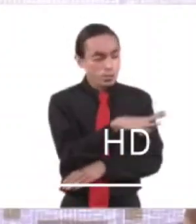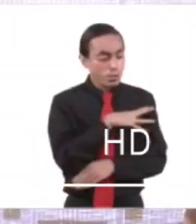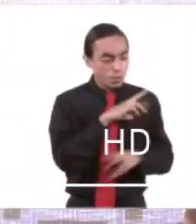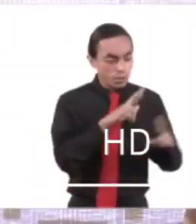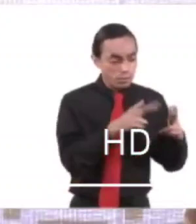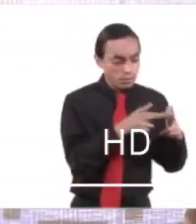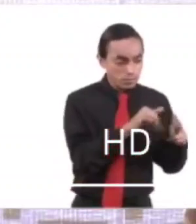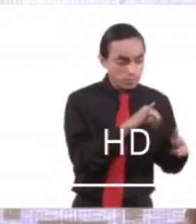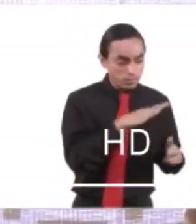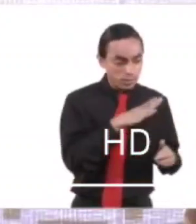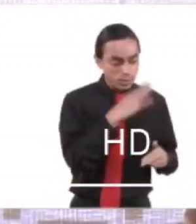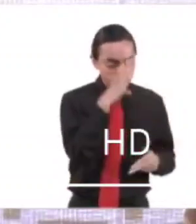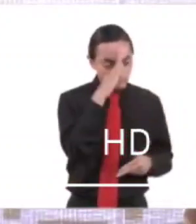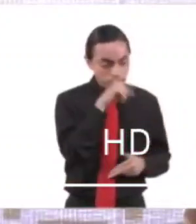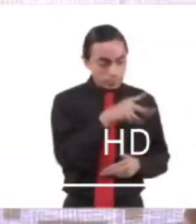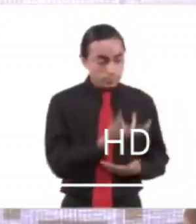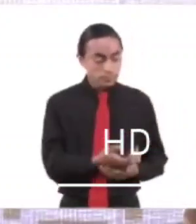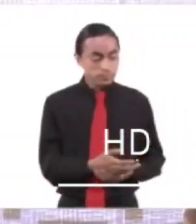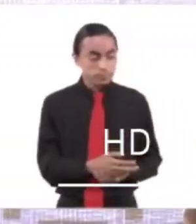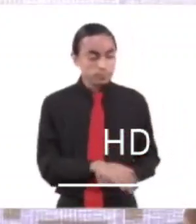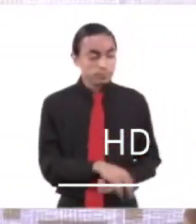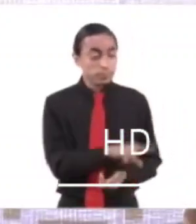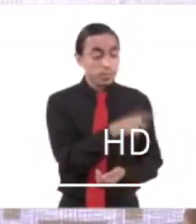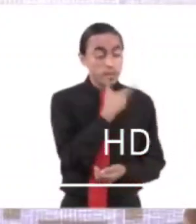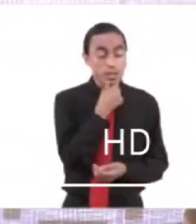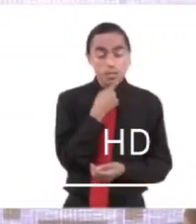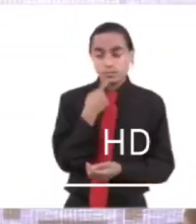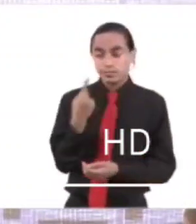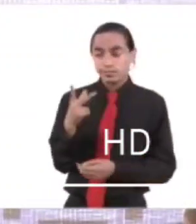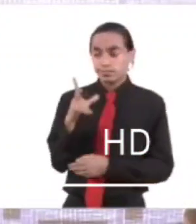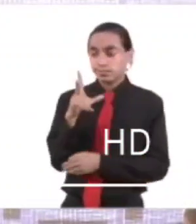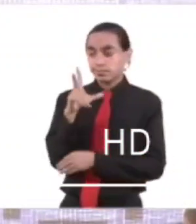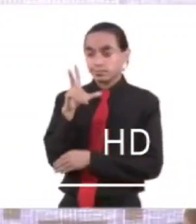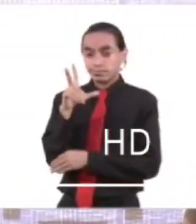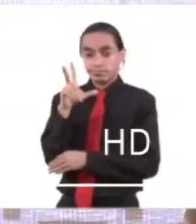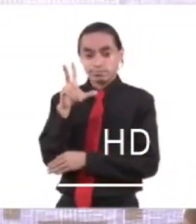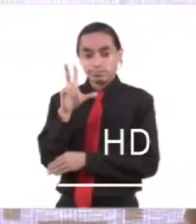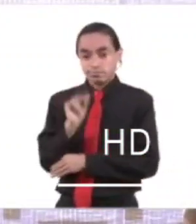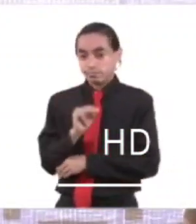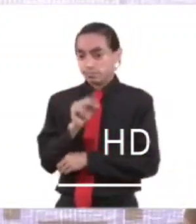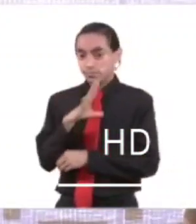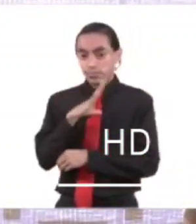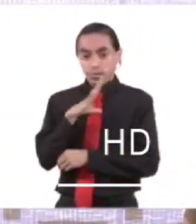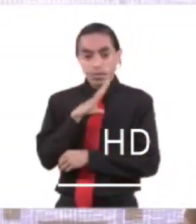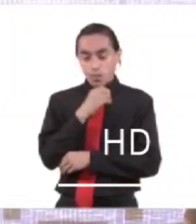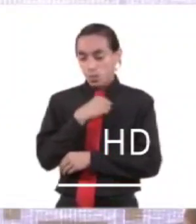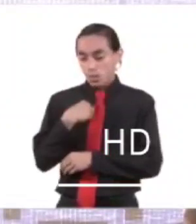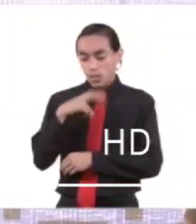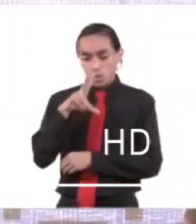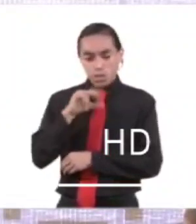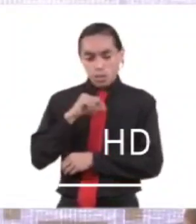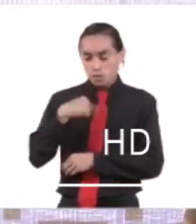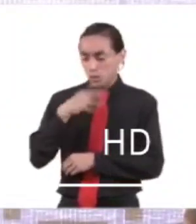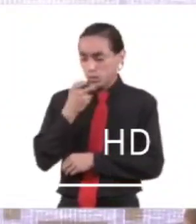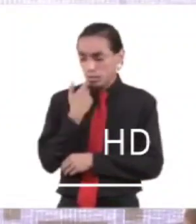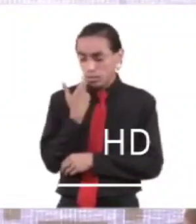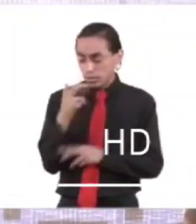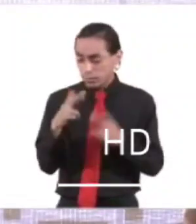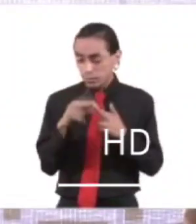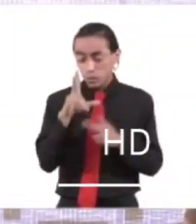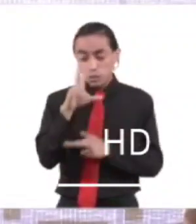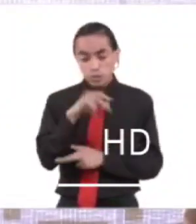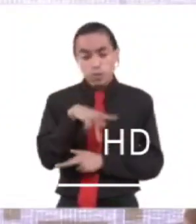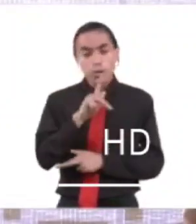religioso, y él le contestó: ni doctrinaria ni programáticamente religioso, pero en